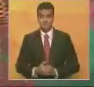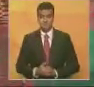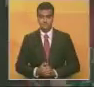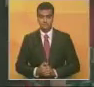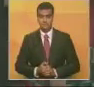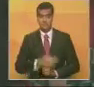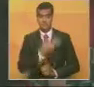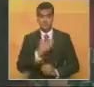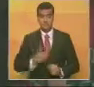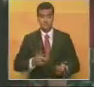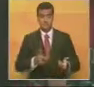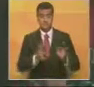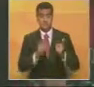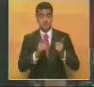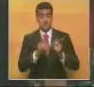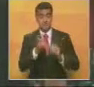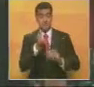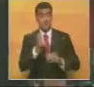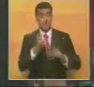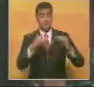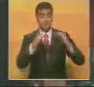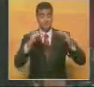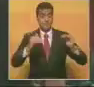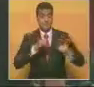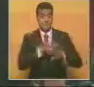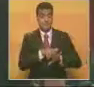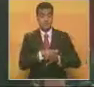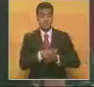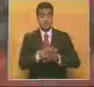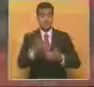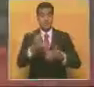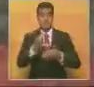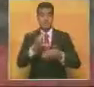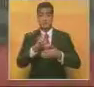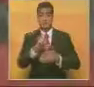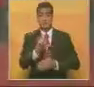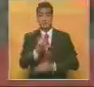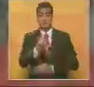presidente haitiano solicitará el ingreso de su país a la plataforma de integración latinoamericana ALBA.